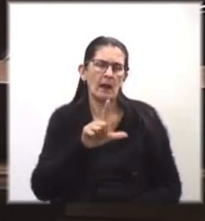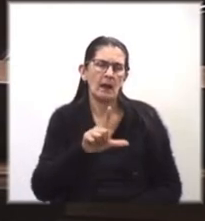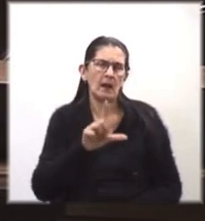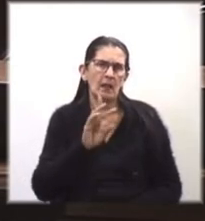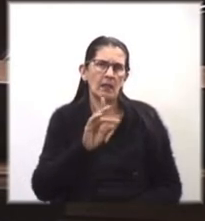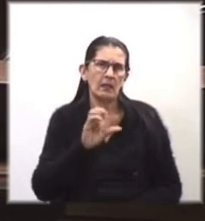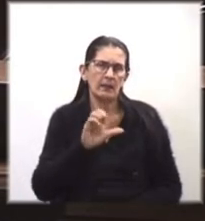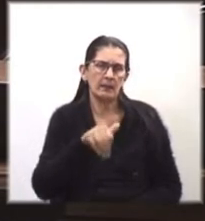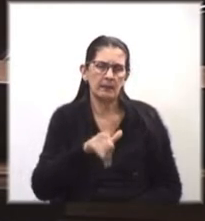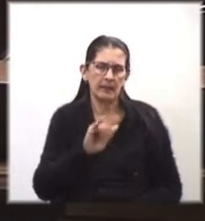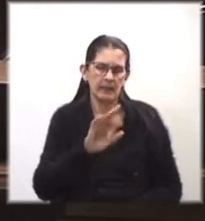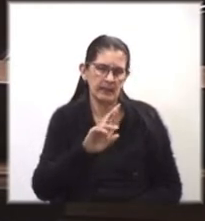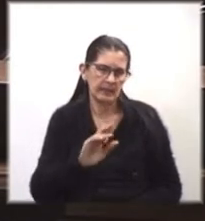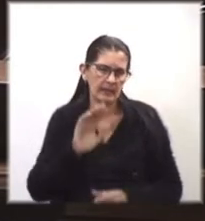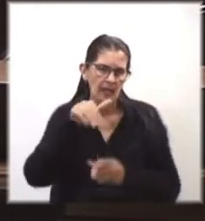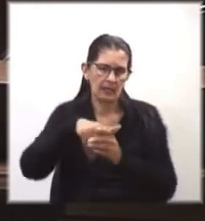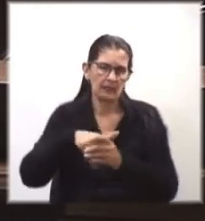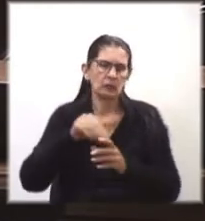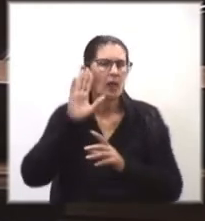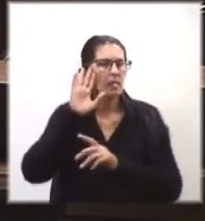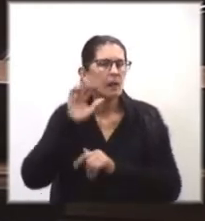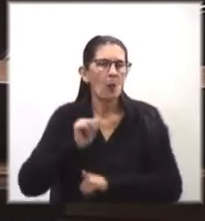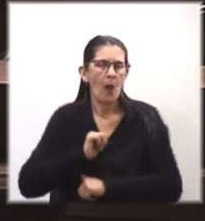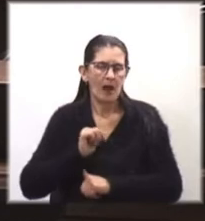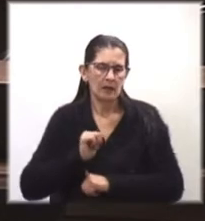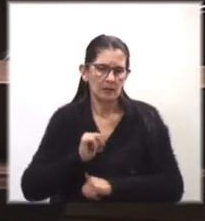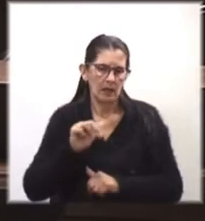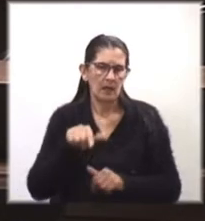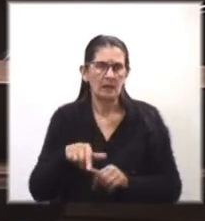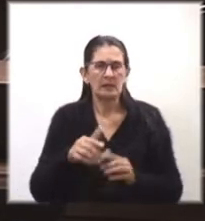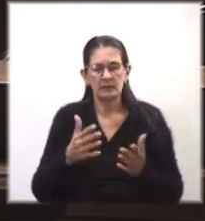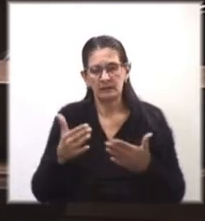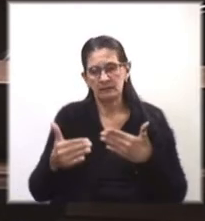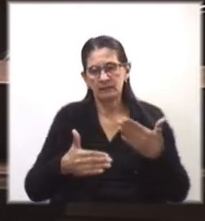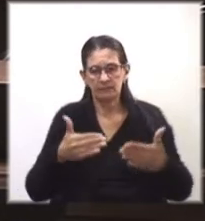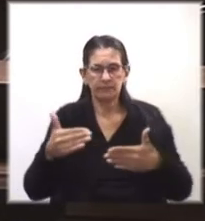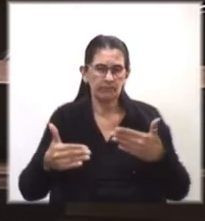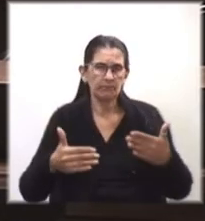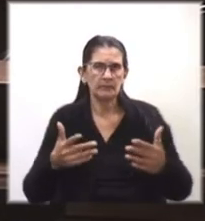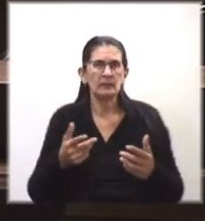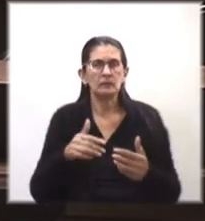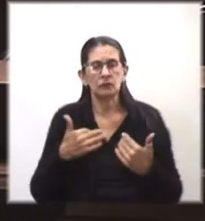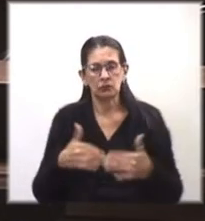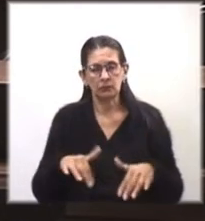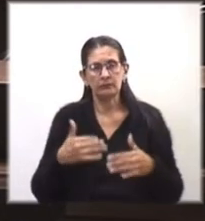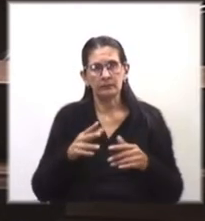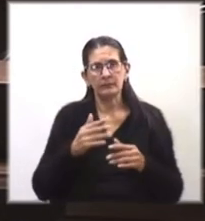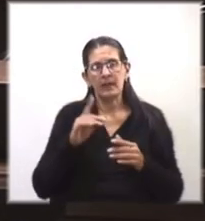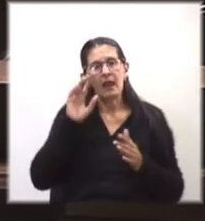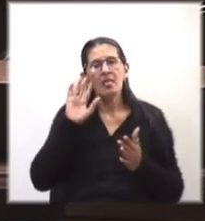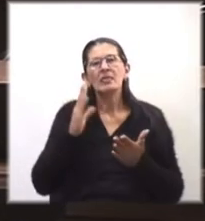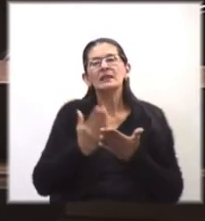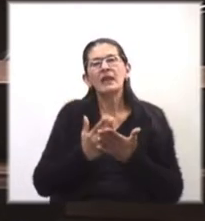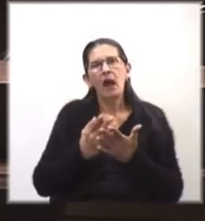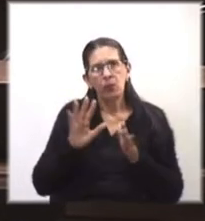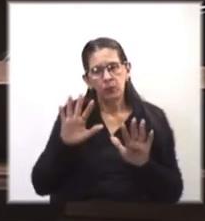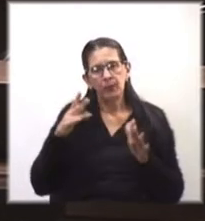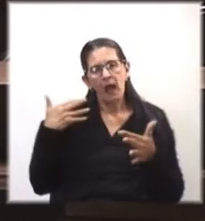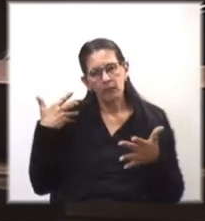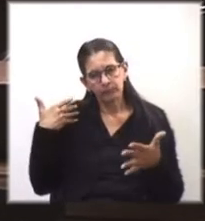en un cuartel. O sea, ningún proceso de estos históricos es lineal, pero bueno, venía, decía la dictadura, con algunos